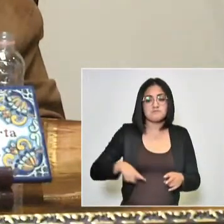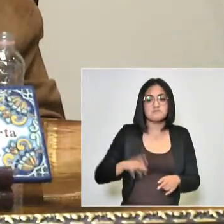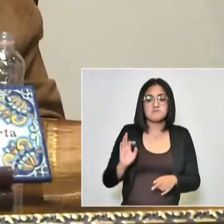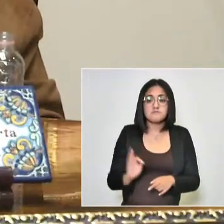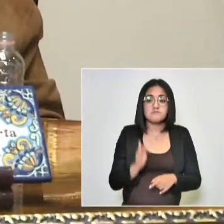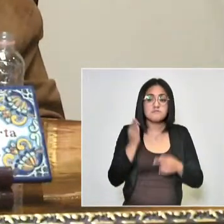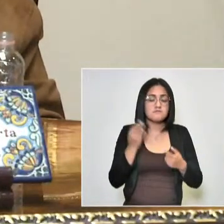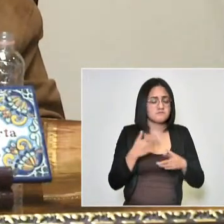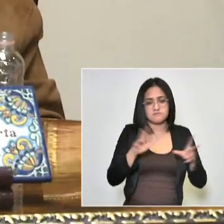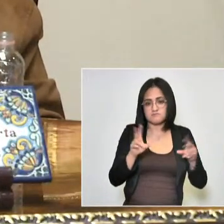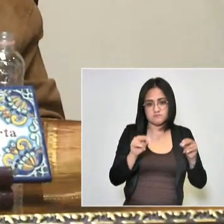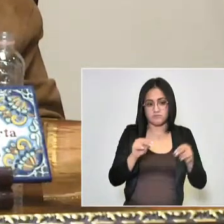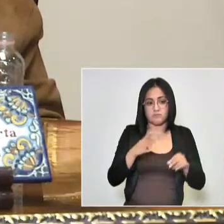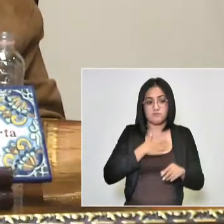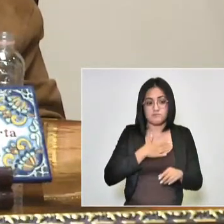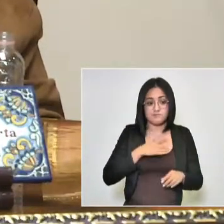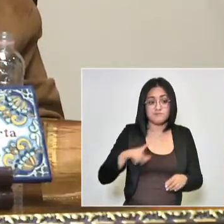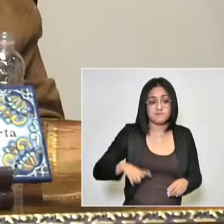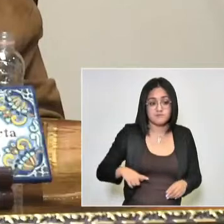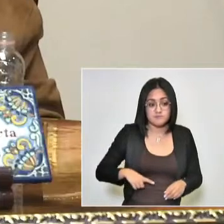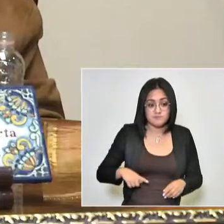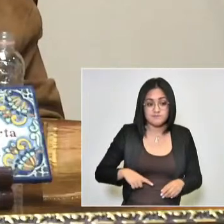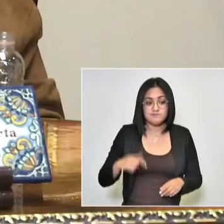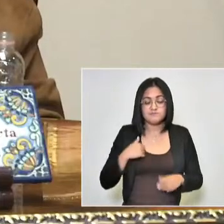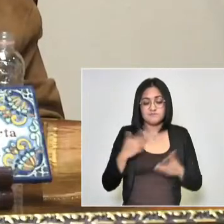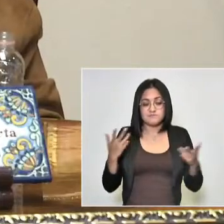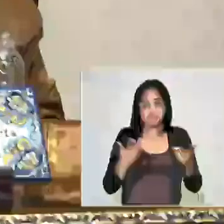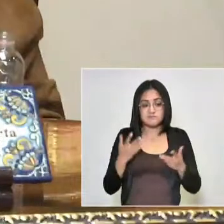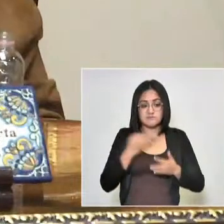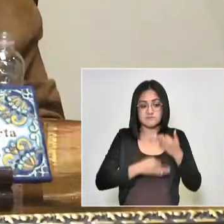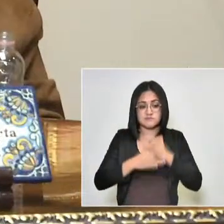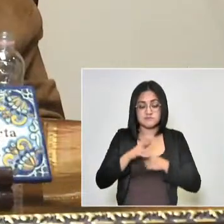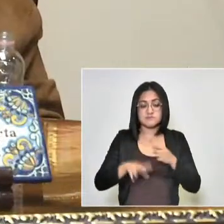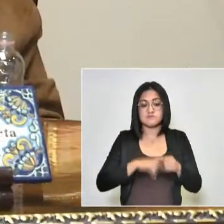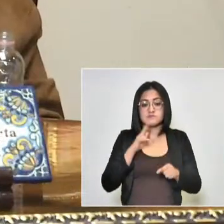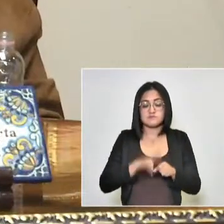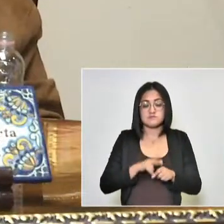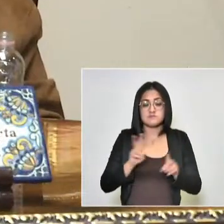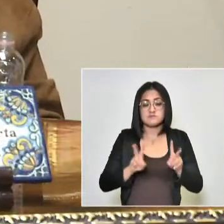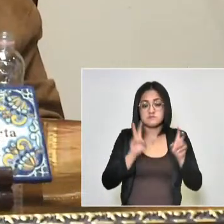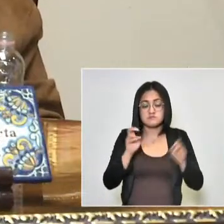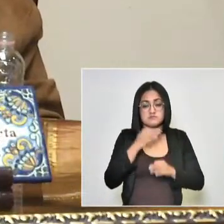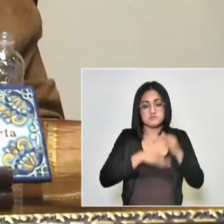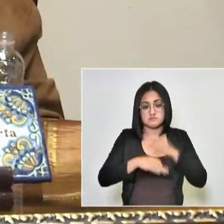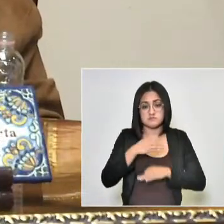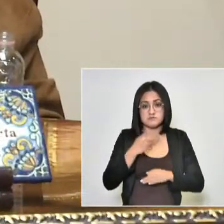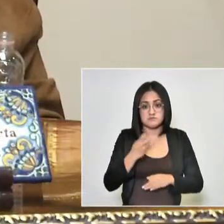por favor. Porque nosotros damos seguimiento a todos los temas del Estado,